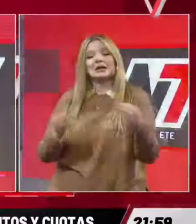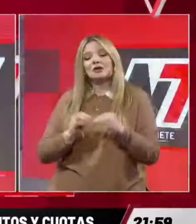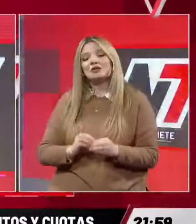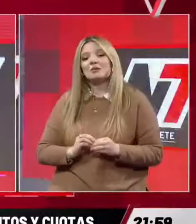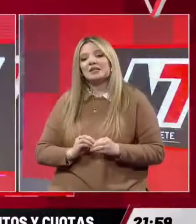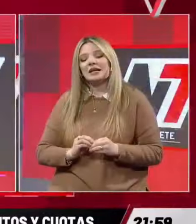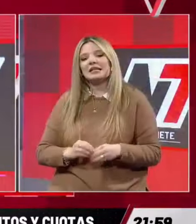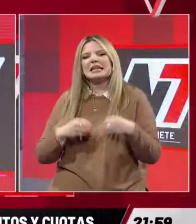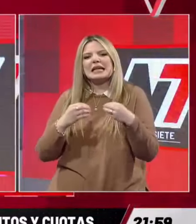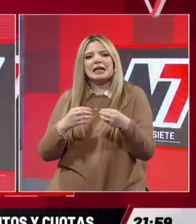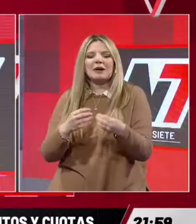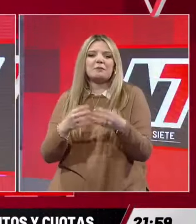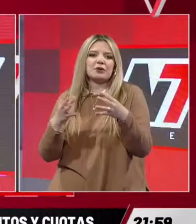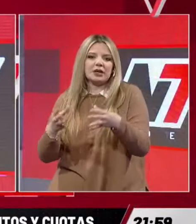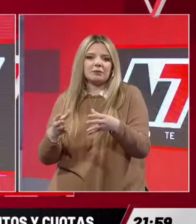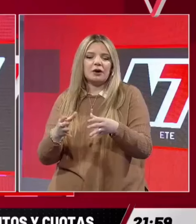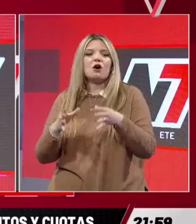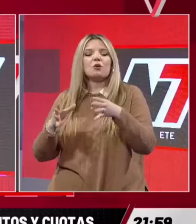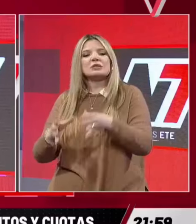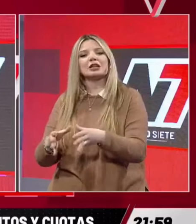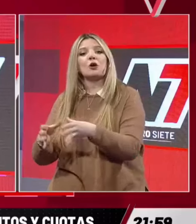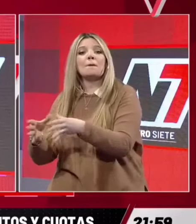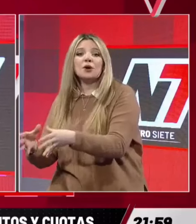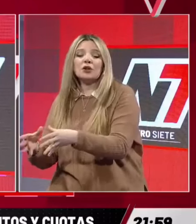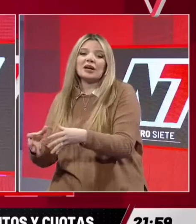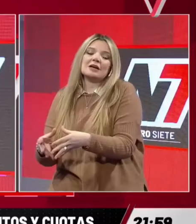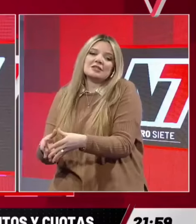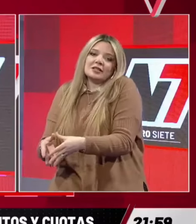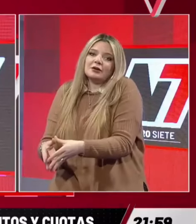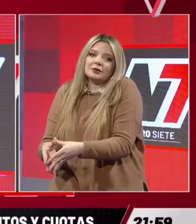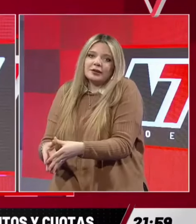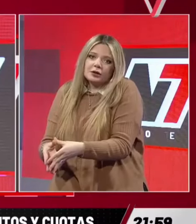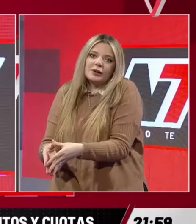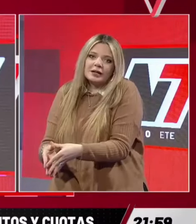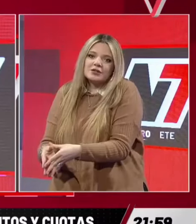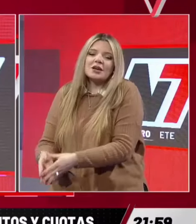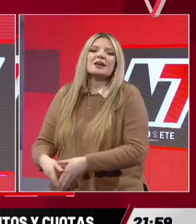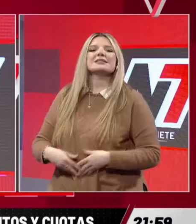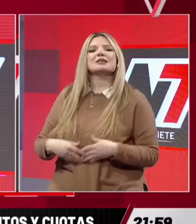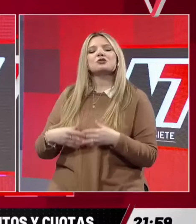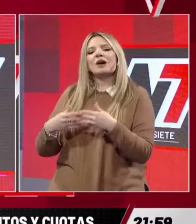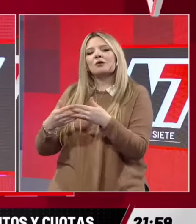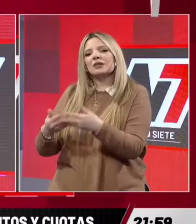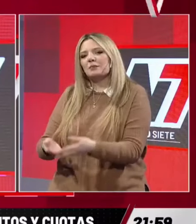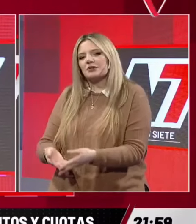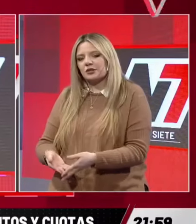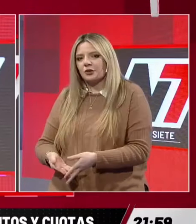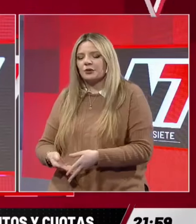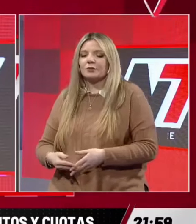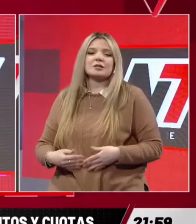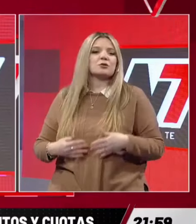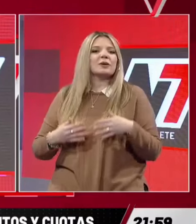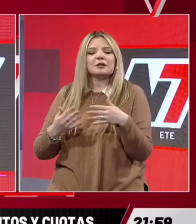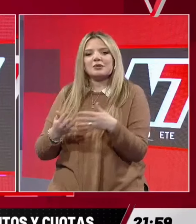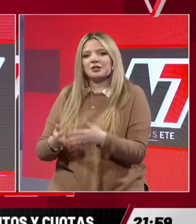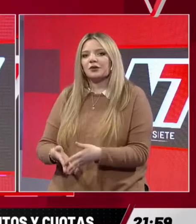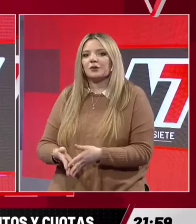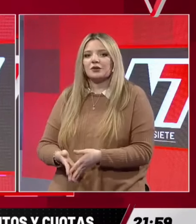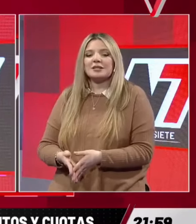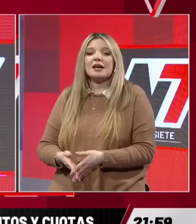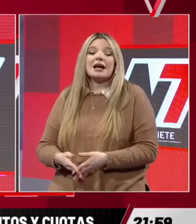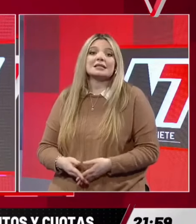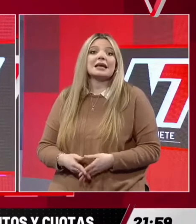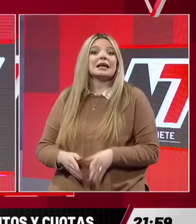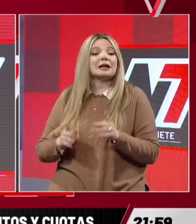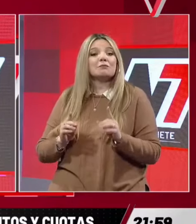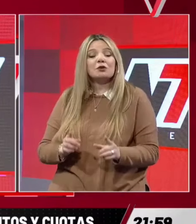tienen descuentos especiales y además por ejemplo usando modo que es la billetera virtual de los bancos se suma un 10% de descuento más un 20% de